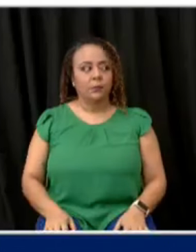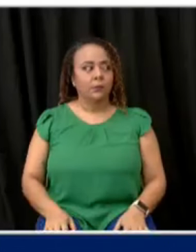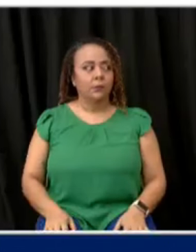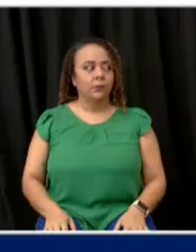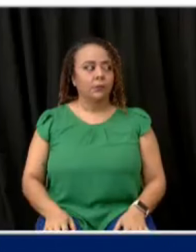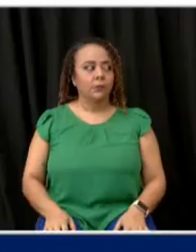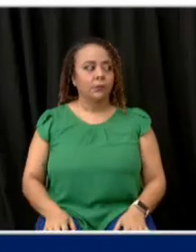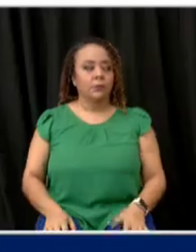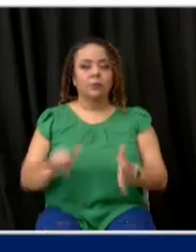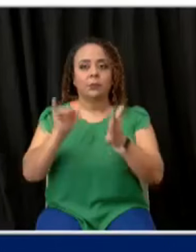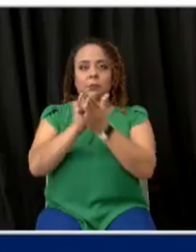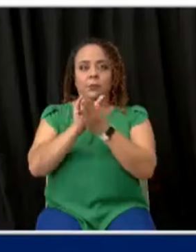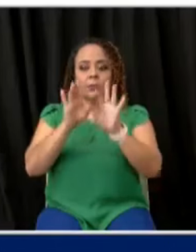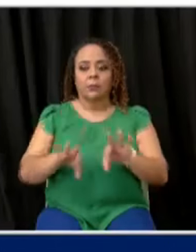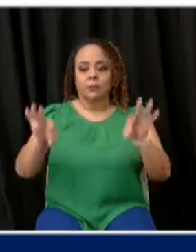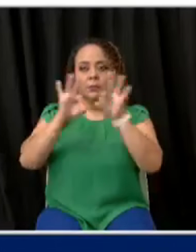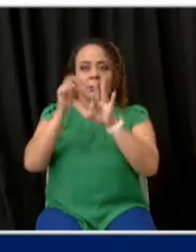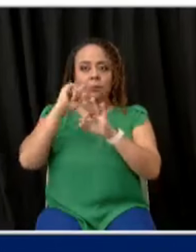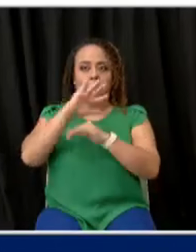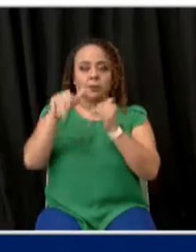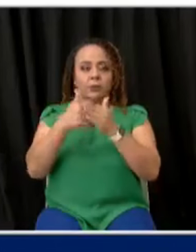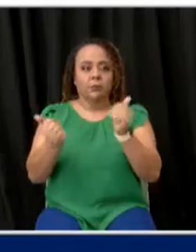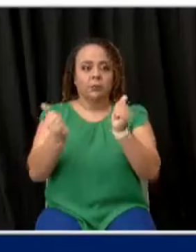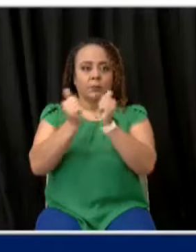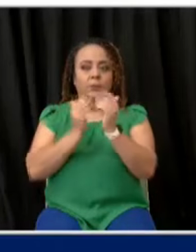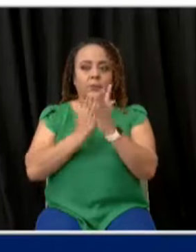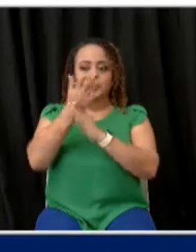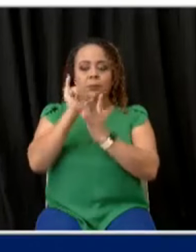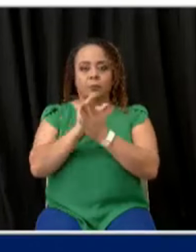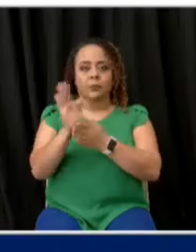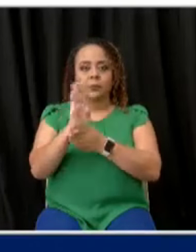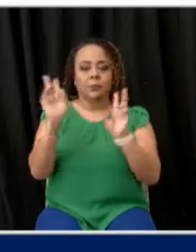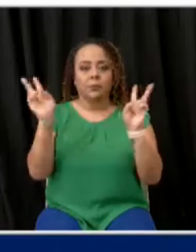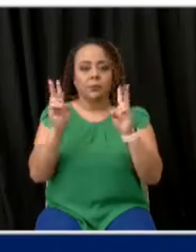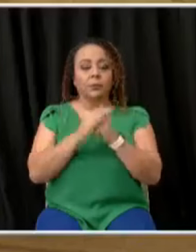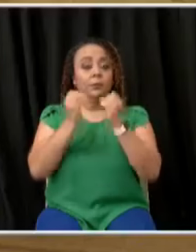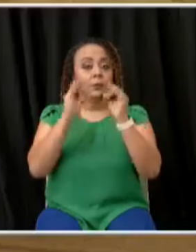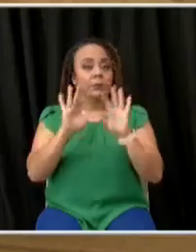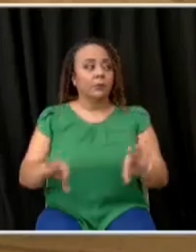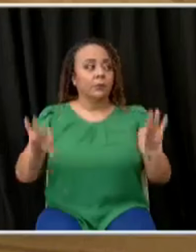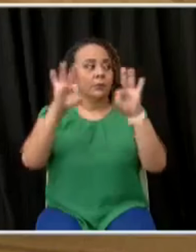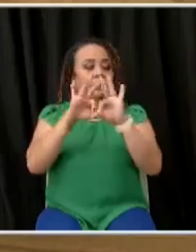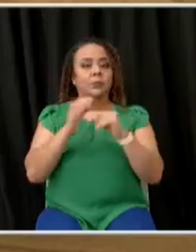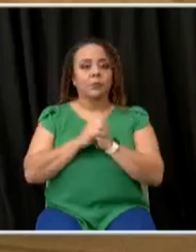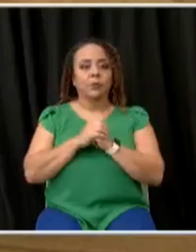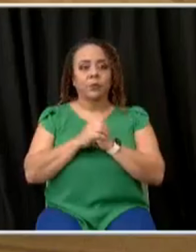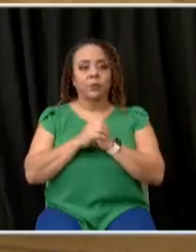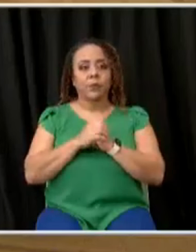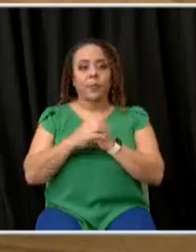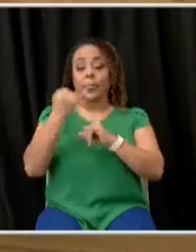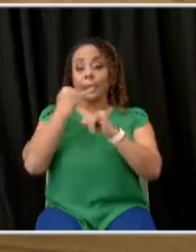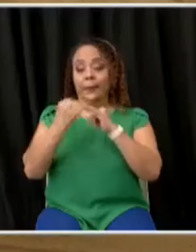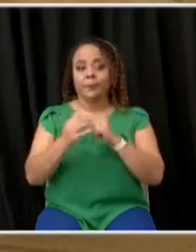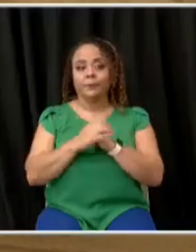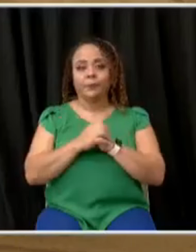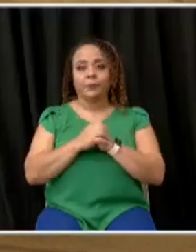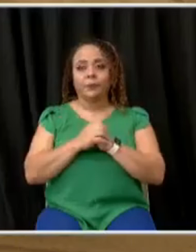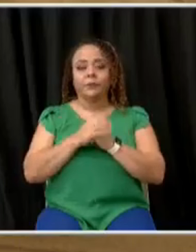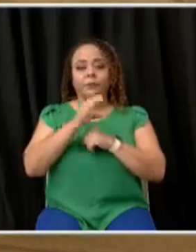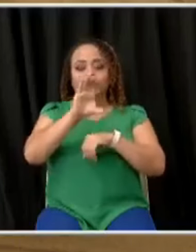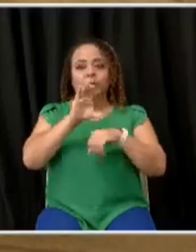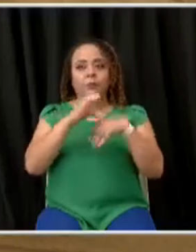doctor, importante, y para todos que nos acompañan a través de esta transmisión en vivo es súper importante que al final de cuentas lo que el